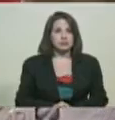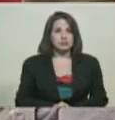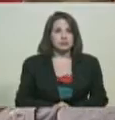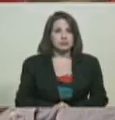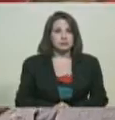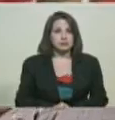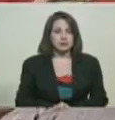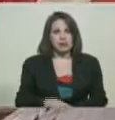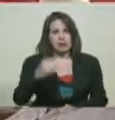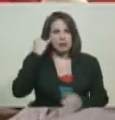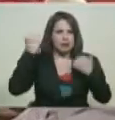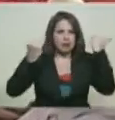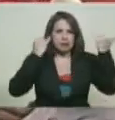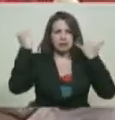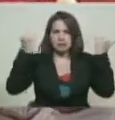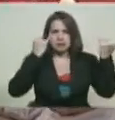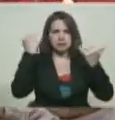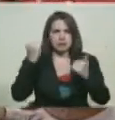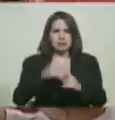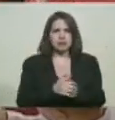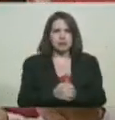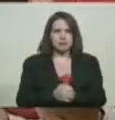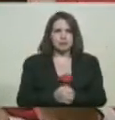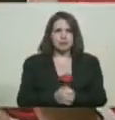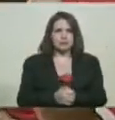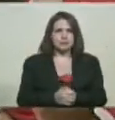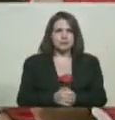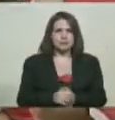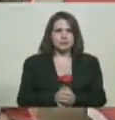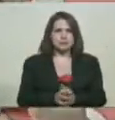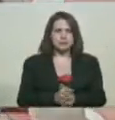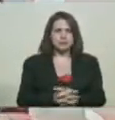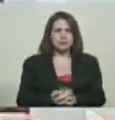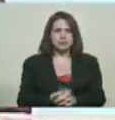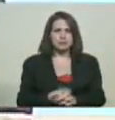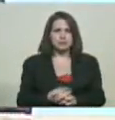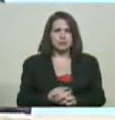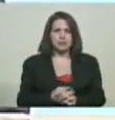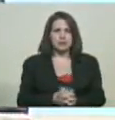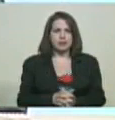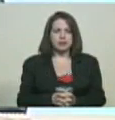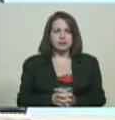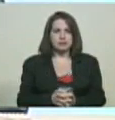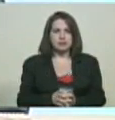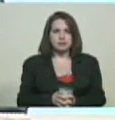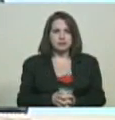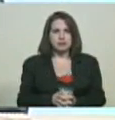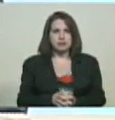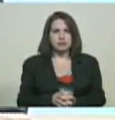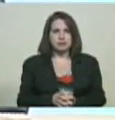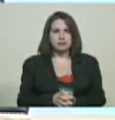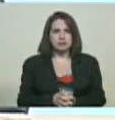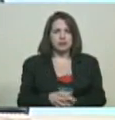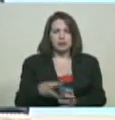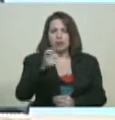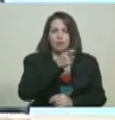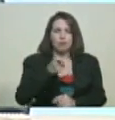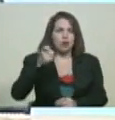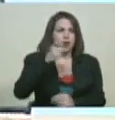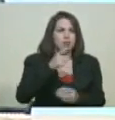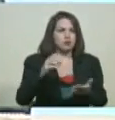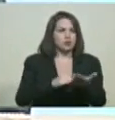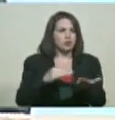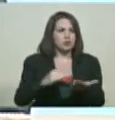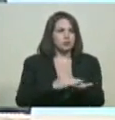las ideas dije para los valores para la búsqueda de soluciones en un congreso para defender a